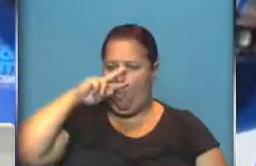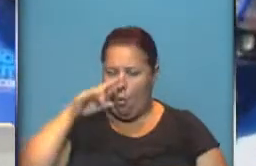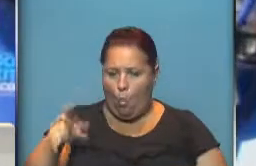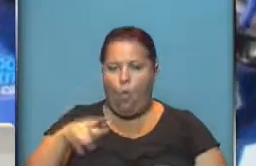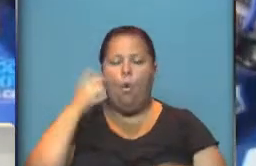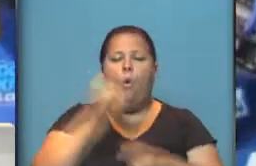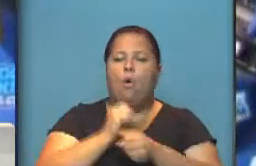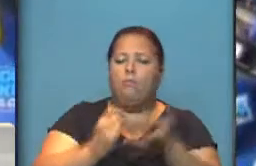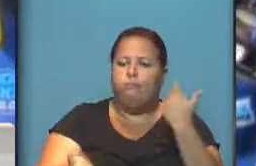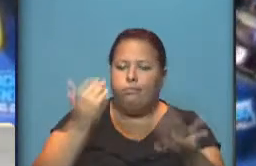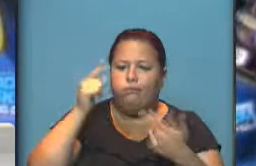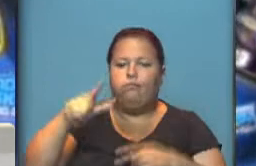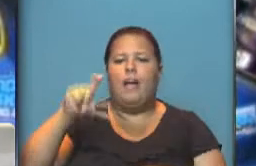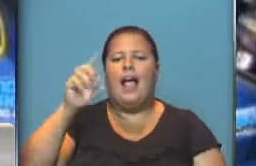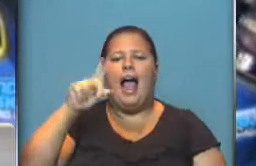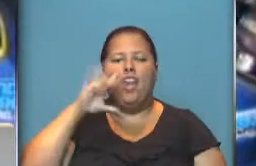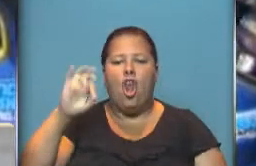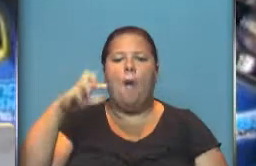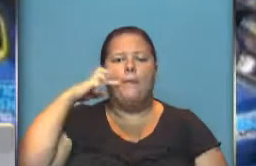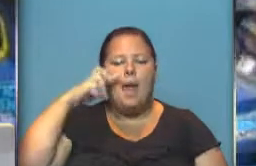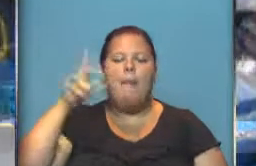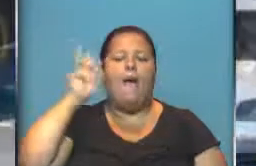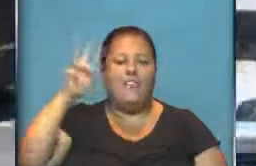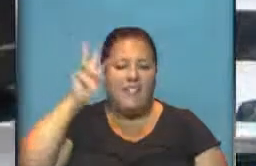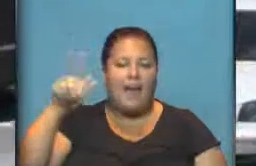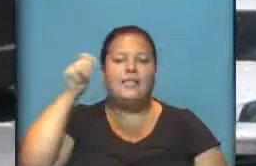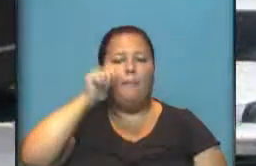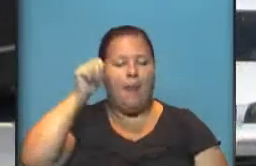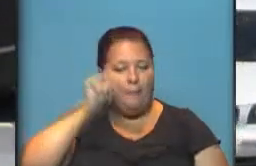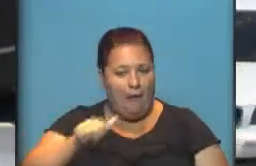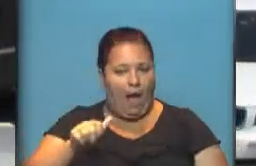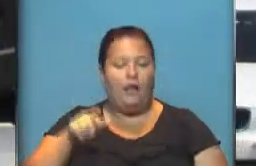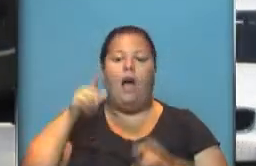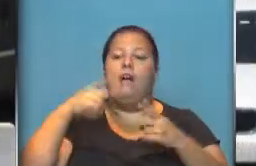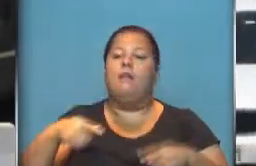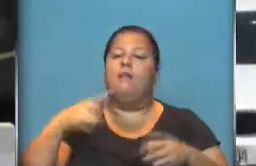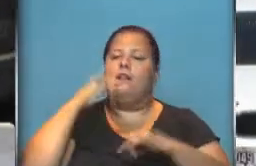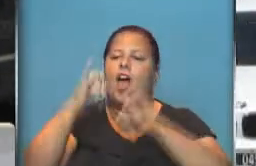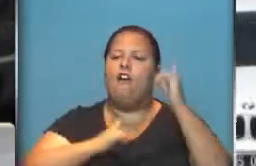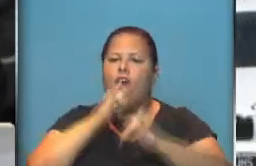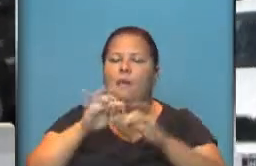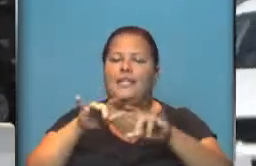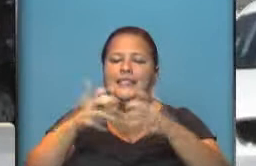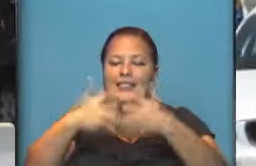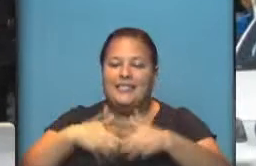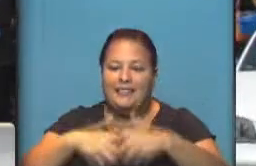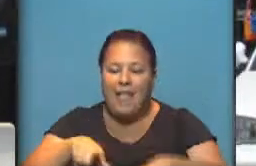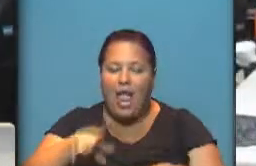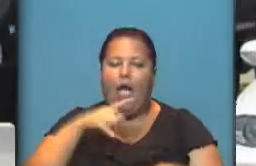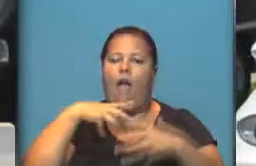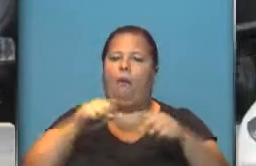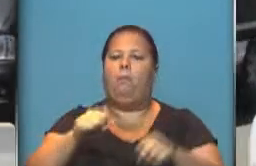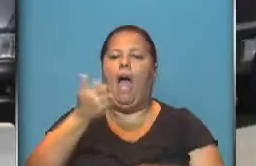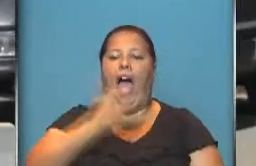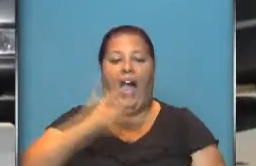El operativo se llevó a cabo en Cariló, Pinamar, Villa Gesell y Mar del Plata. Y a partir del cruce de información sistémico integral, la